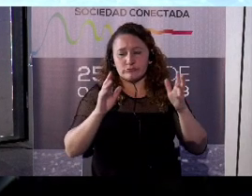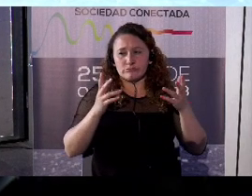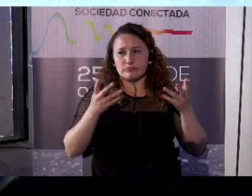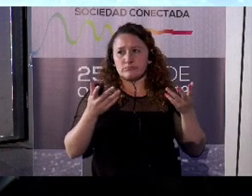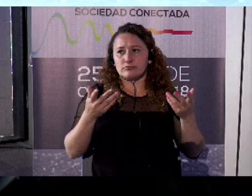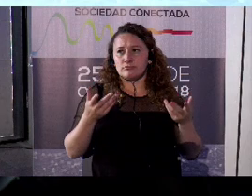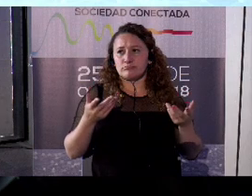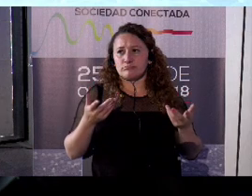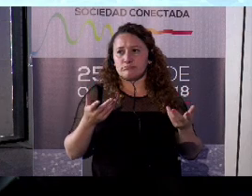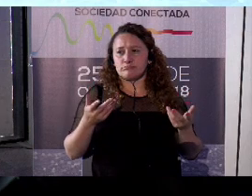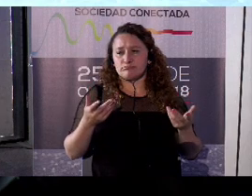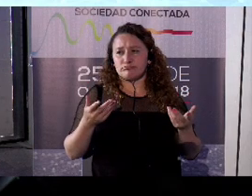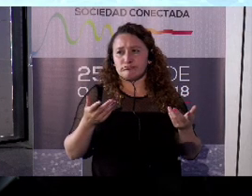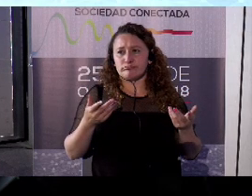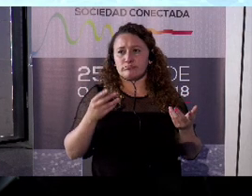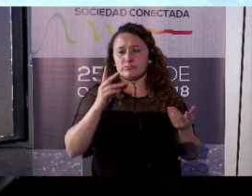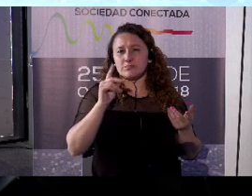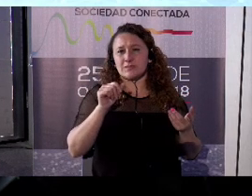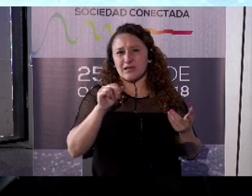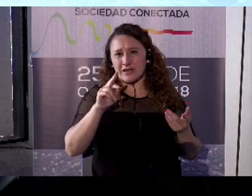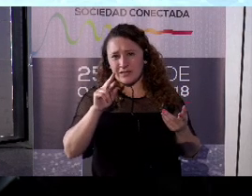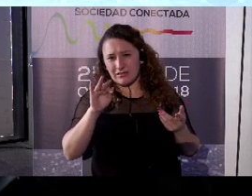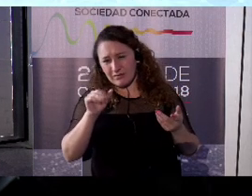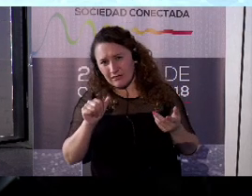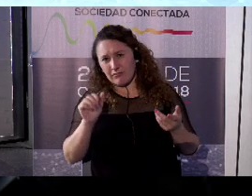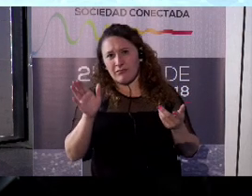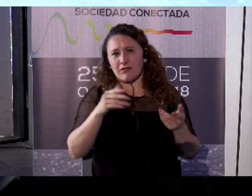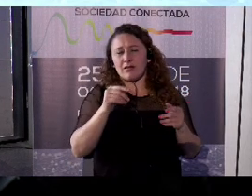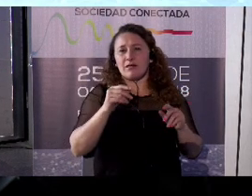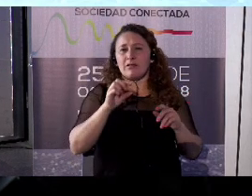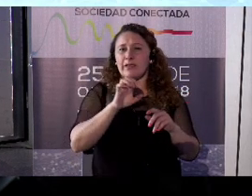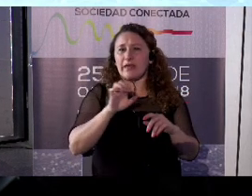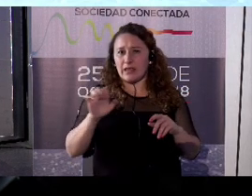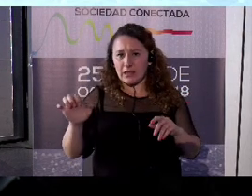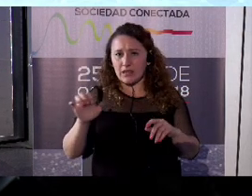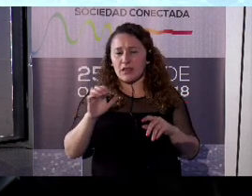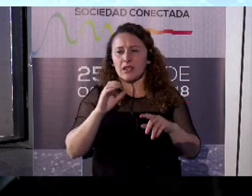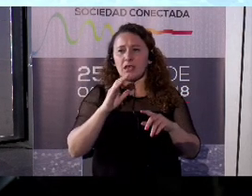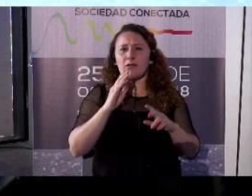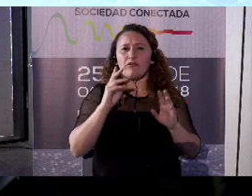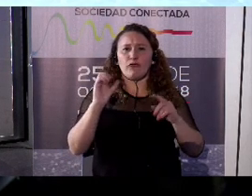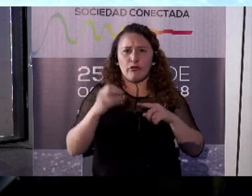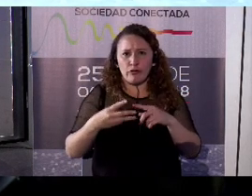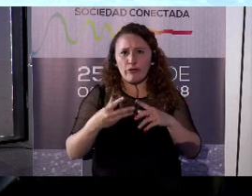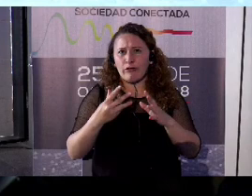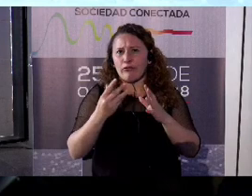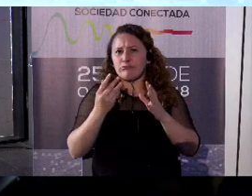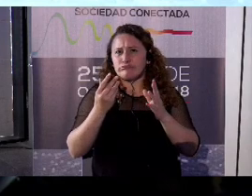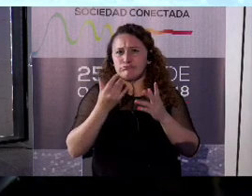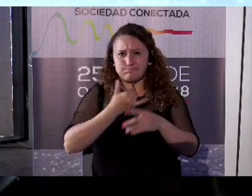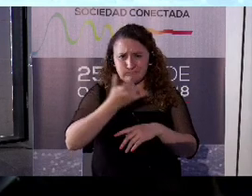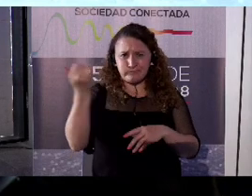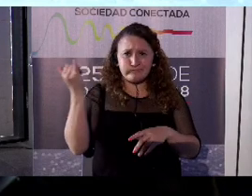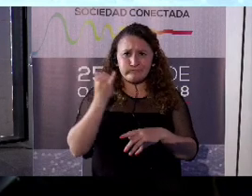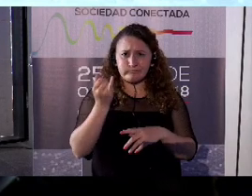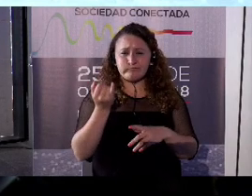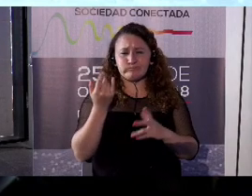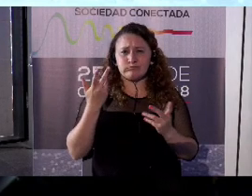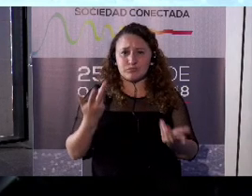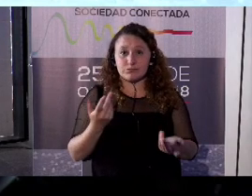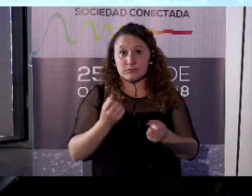doctorado darpa I triple e y muchos de los foros ahora están trabajando en resolver